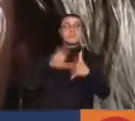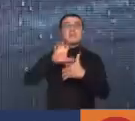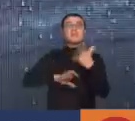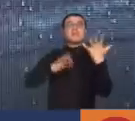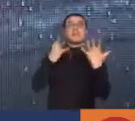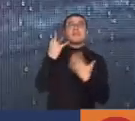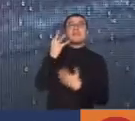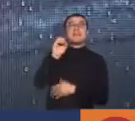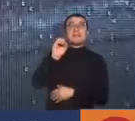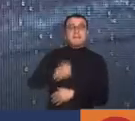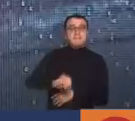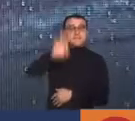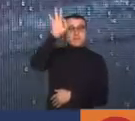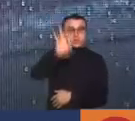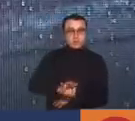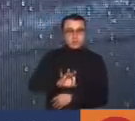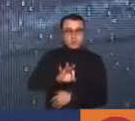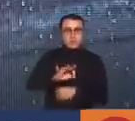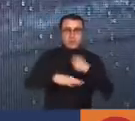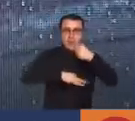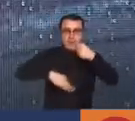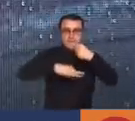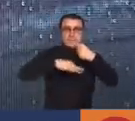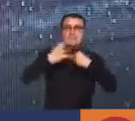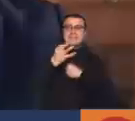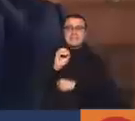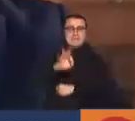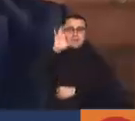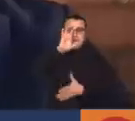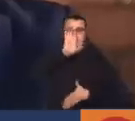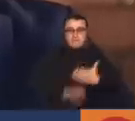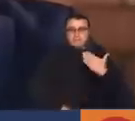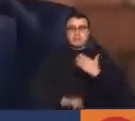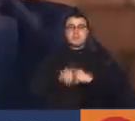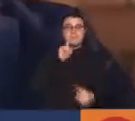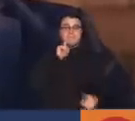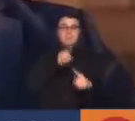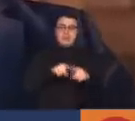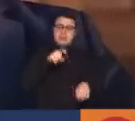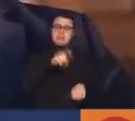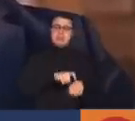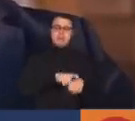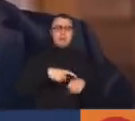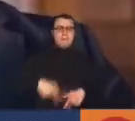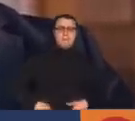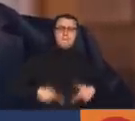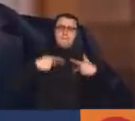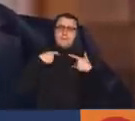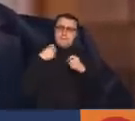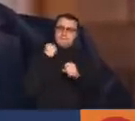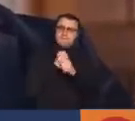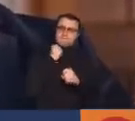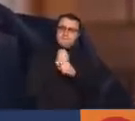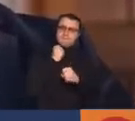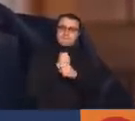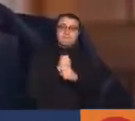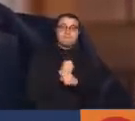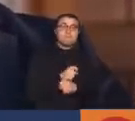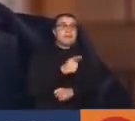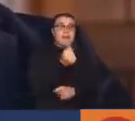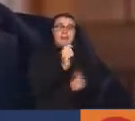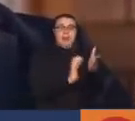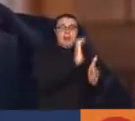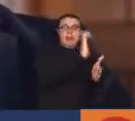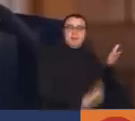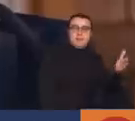la base para que deje de rentar en todo el periodo de trabajo. Esa es una de las... Y por eso